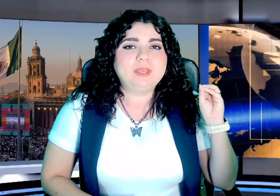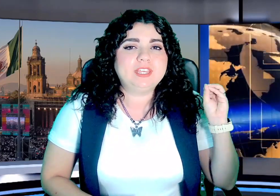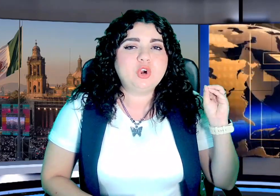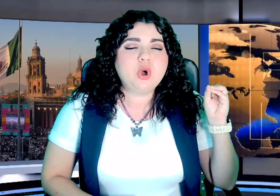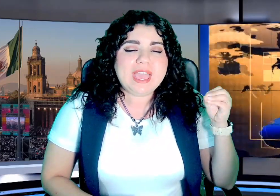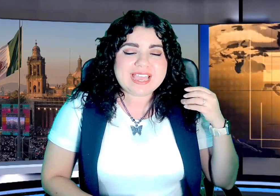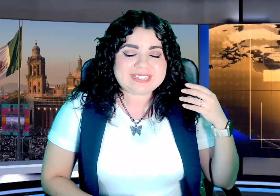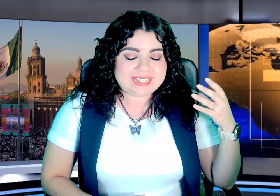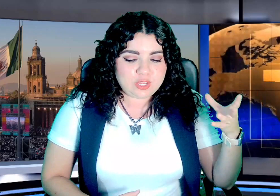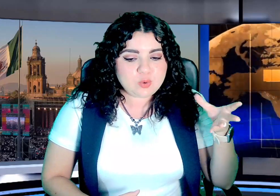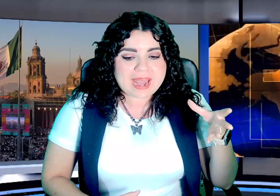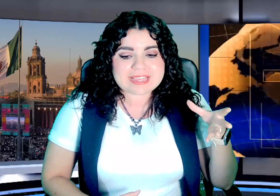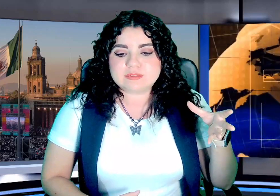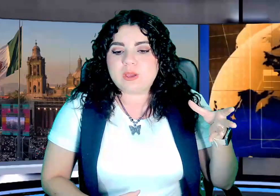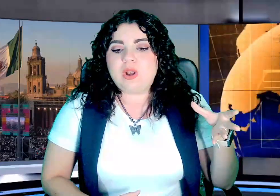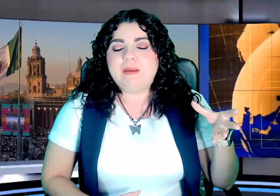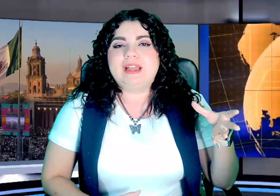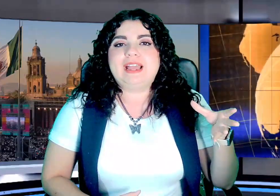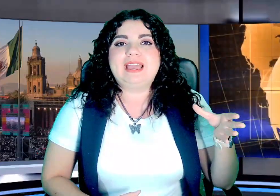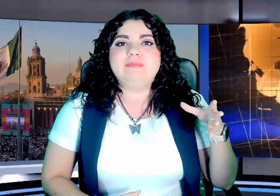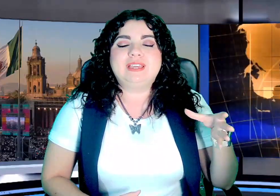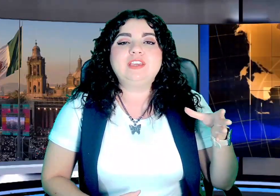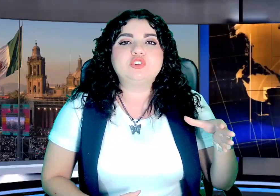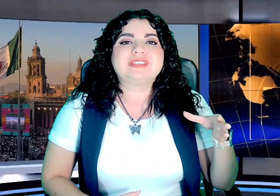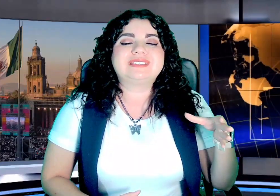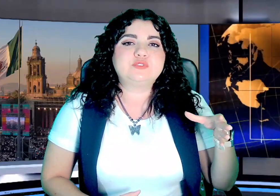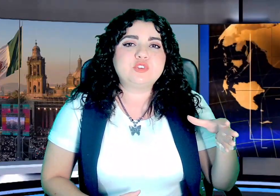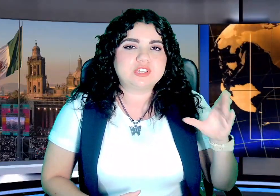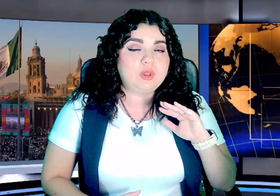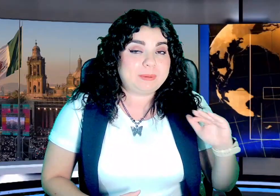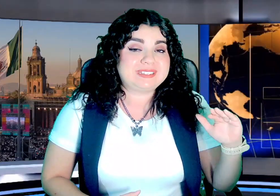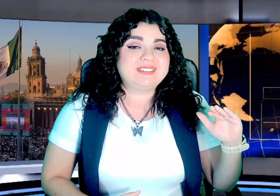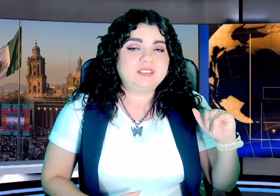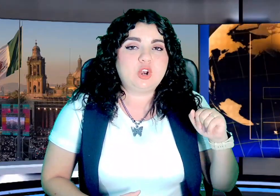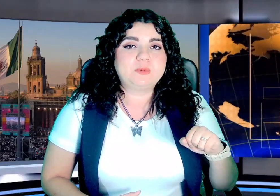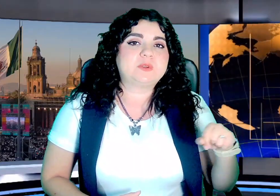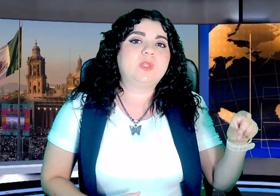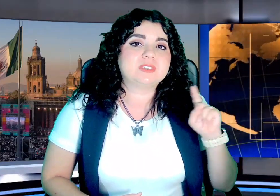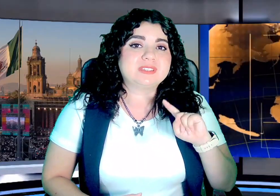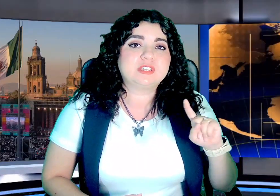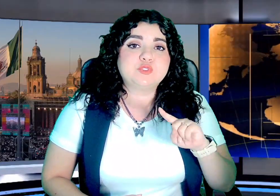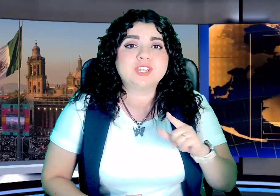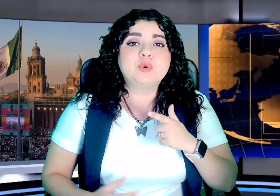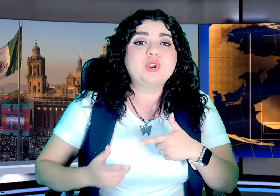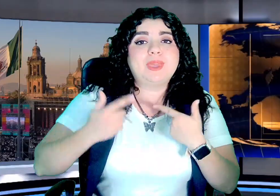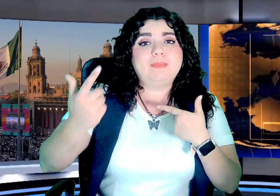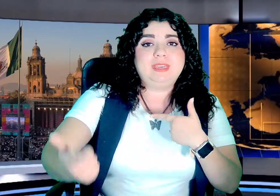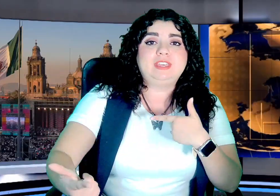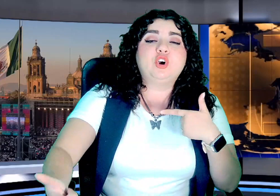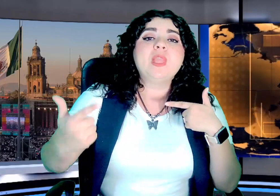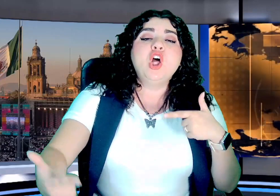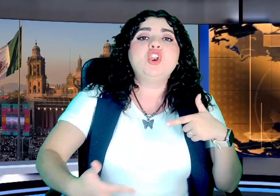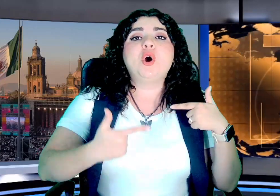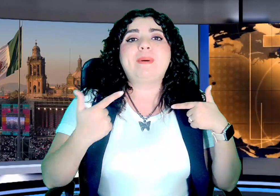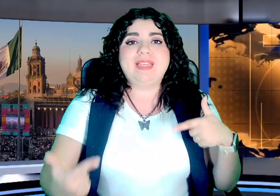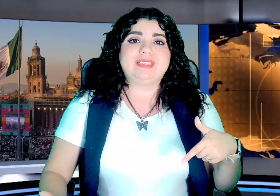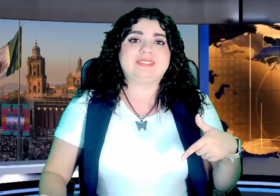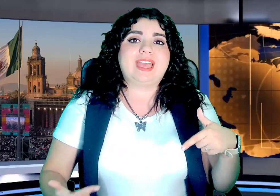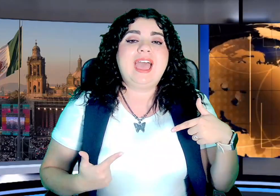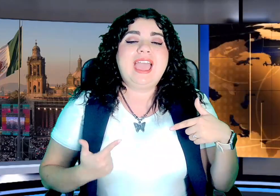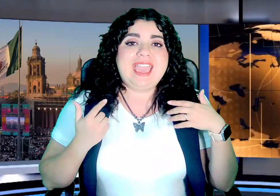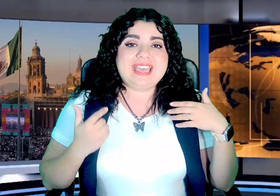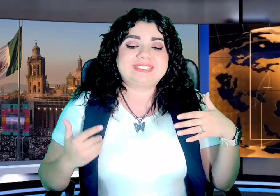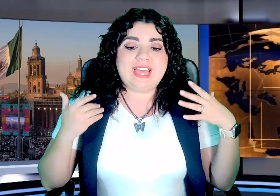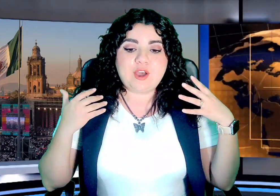porque México tenía un as bajo la manga y México se está esforzando, el presidente López Obrador se está esforzando porque México no